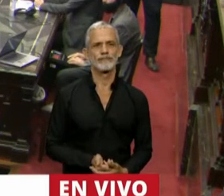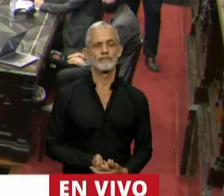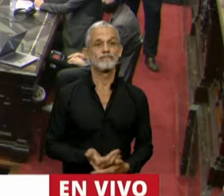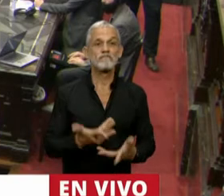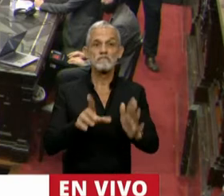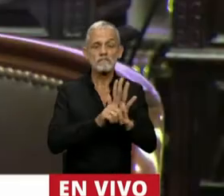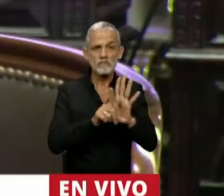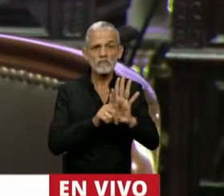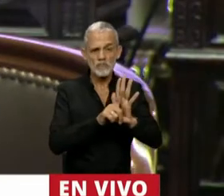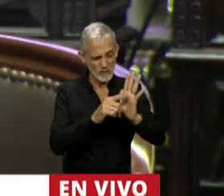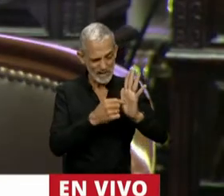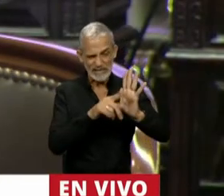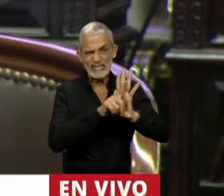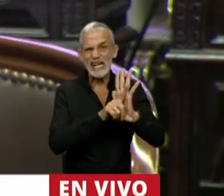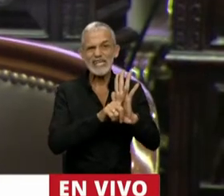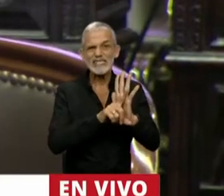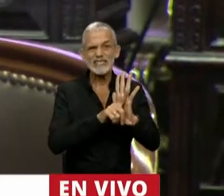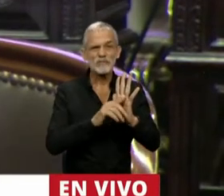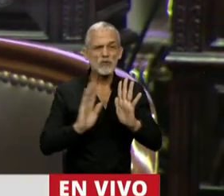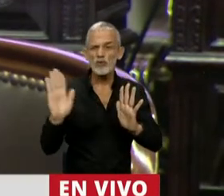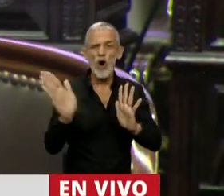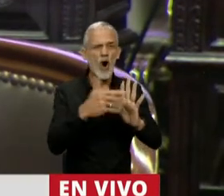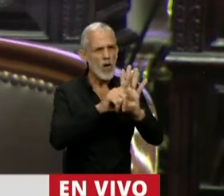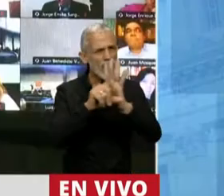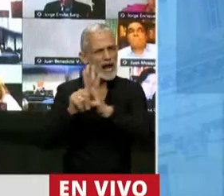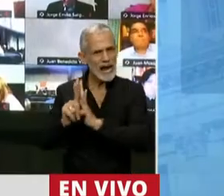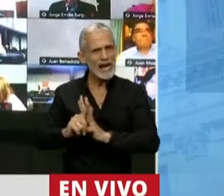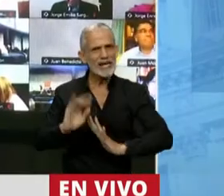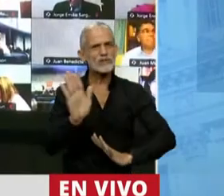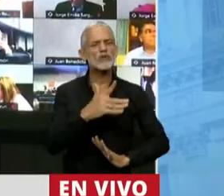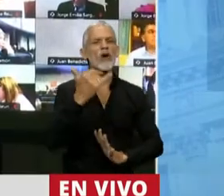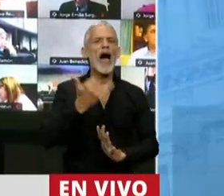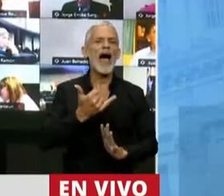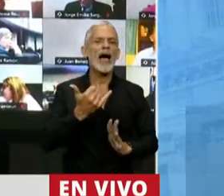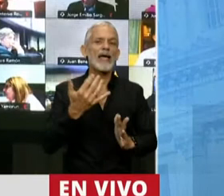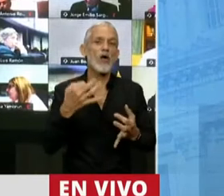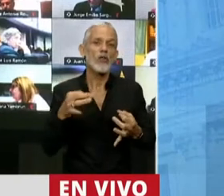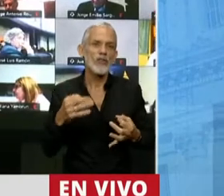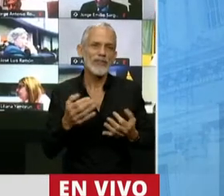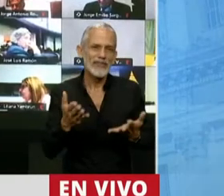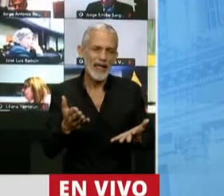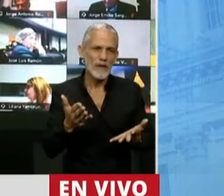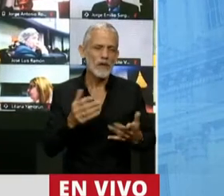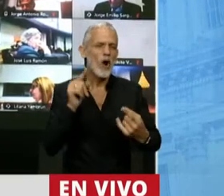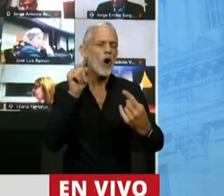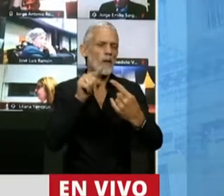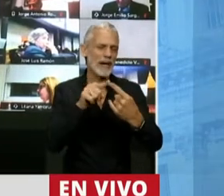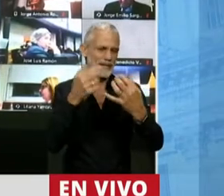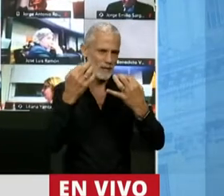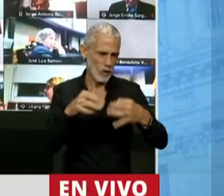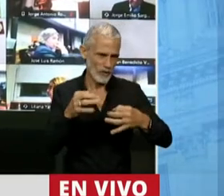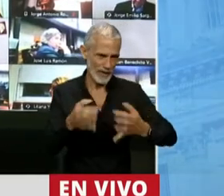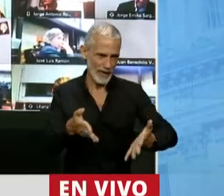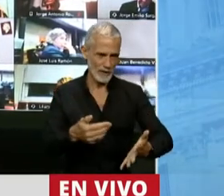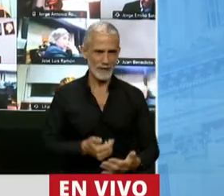Las leyes, presidente, todas las leyes tienen, deben tener un propósito, un